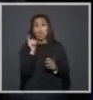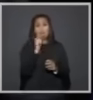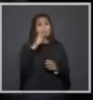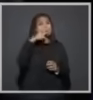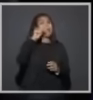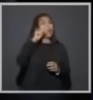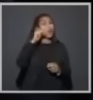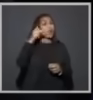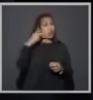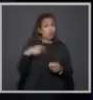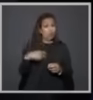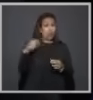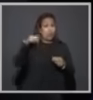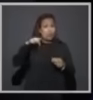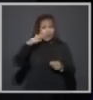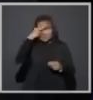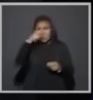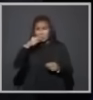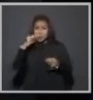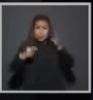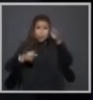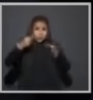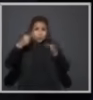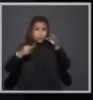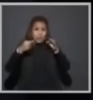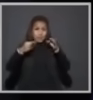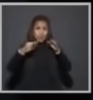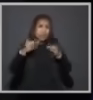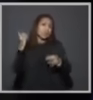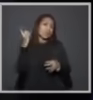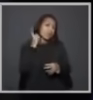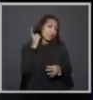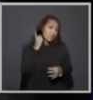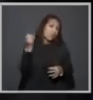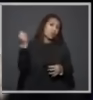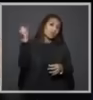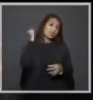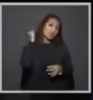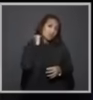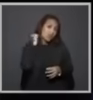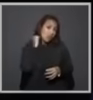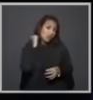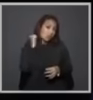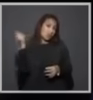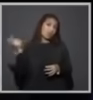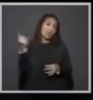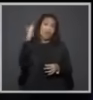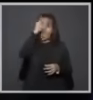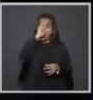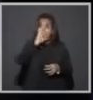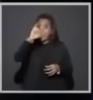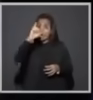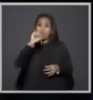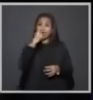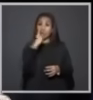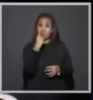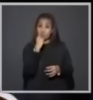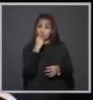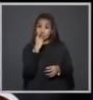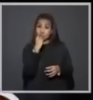Corte, magistrados, senadores, diputados, los que están ahora de